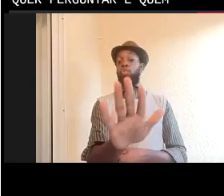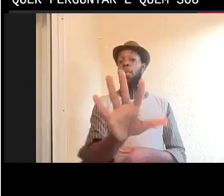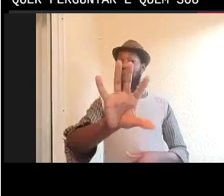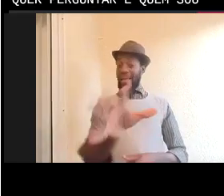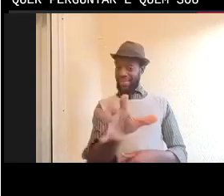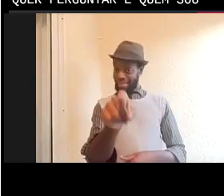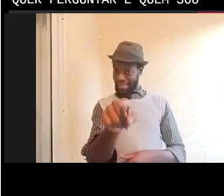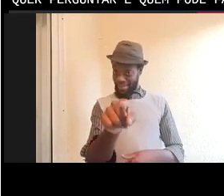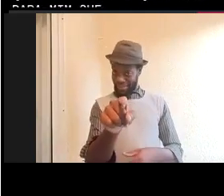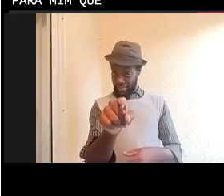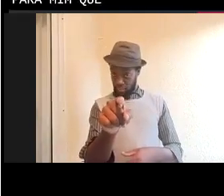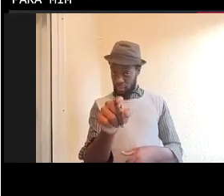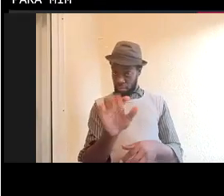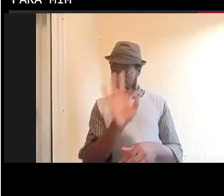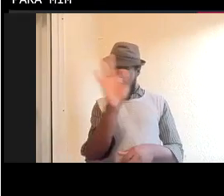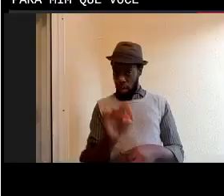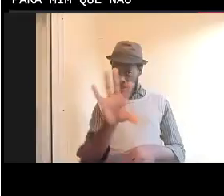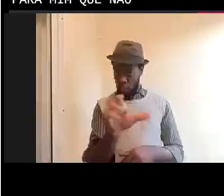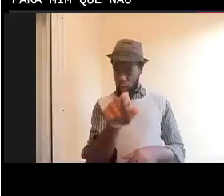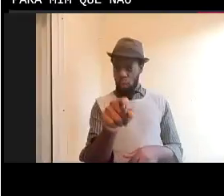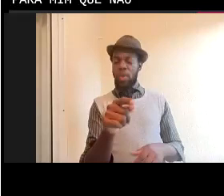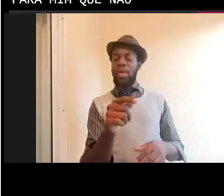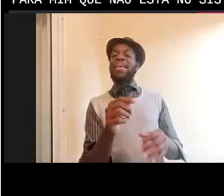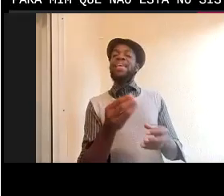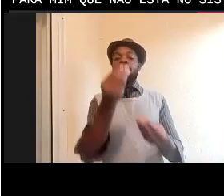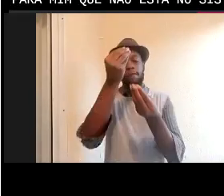país hay un sistema de información